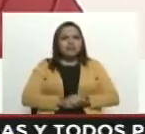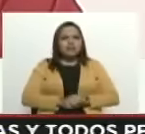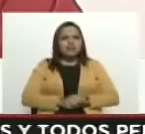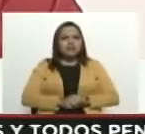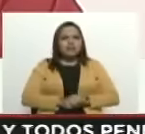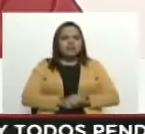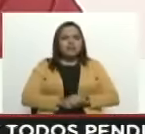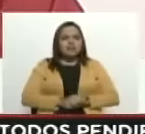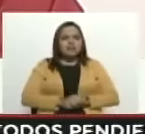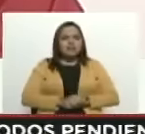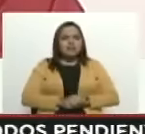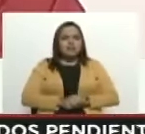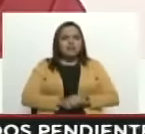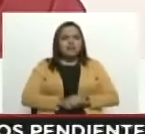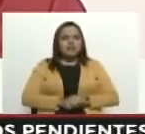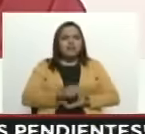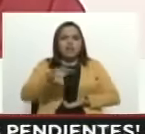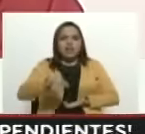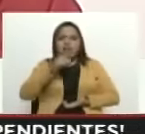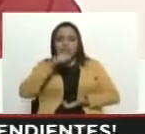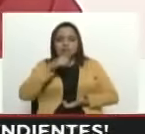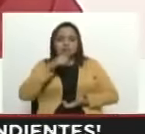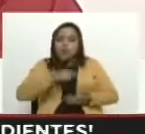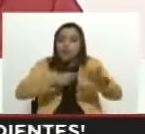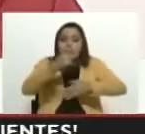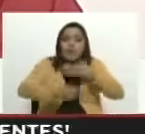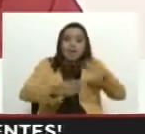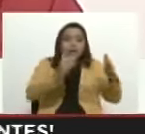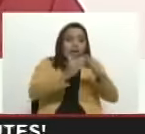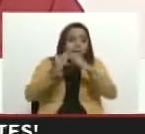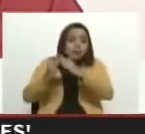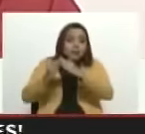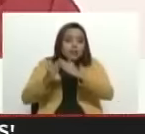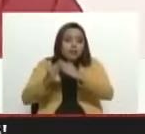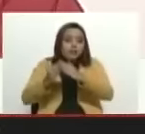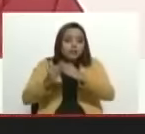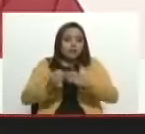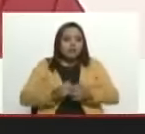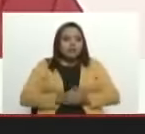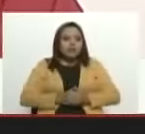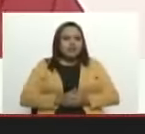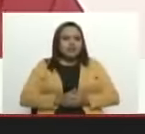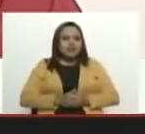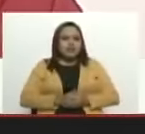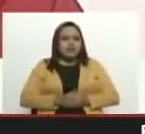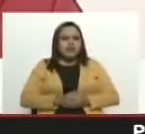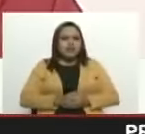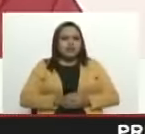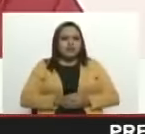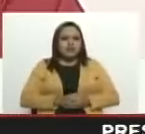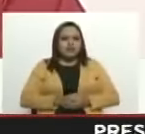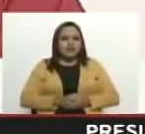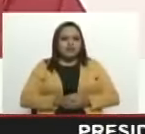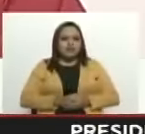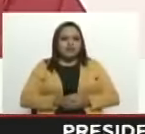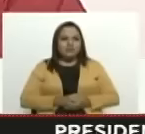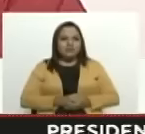Aquí no hubiese problemas de vivienda a estas alturas. Todas las viviendas necesarias para el pueblo se hubiesen construido si no estuviéramos bloqueados y